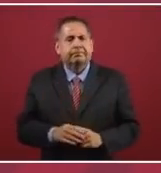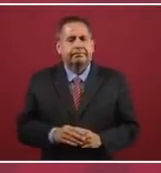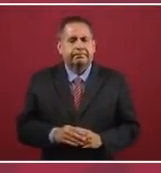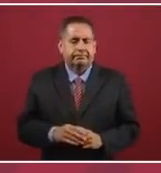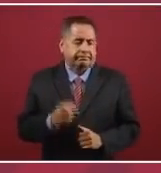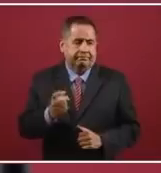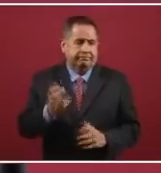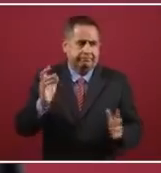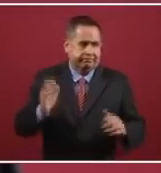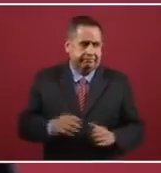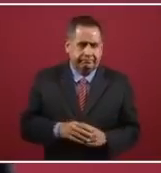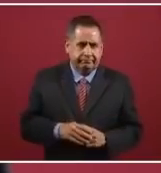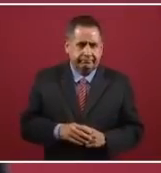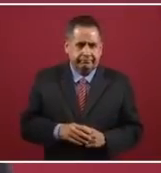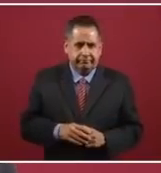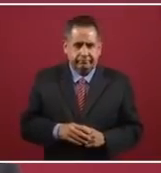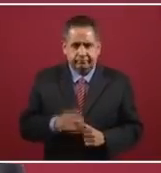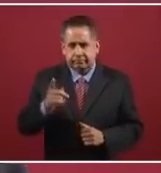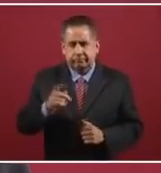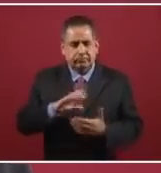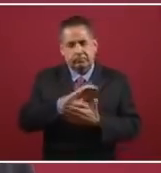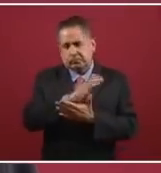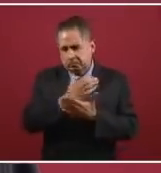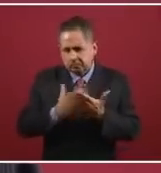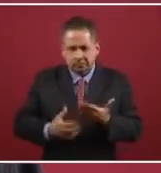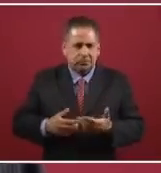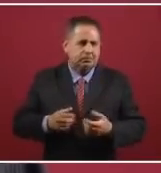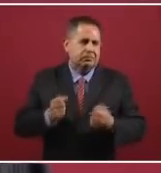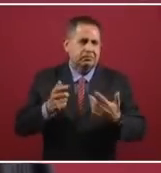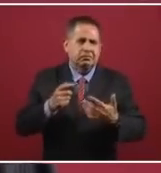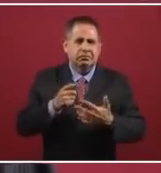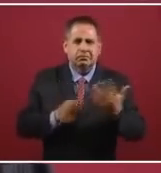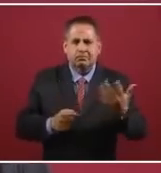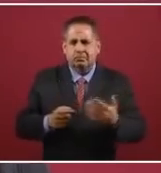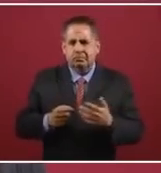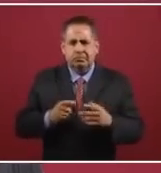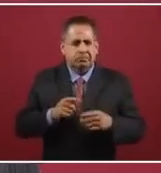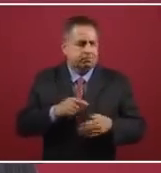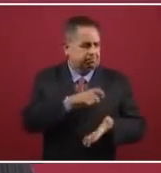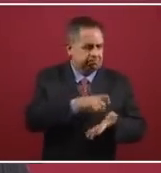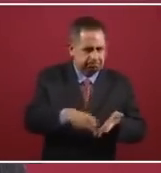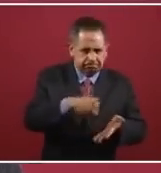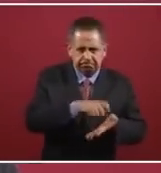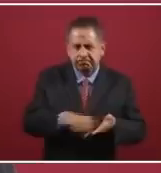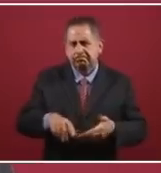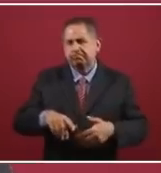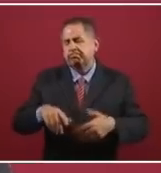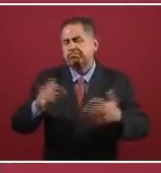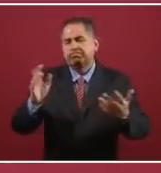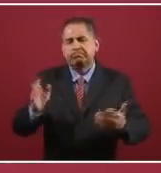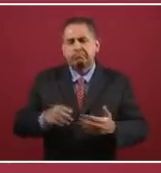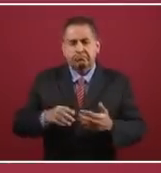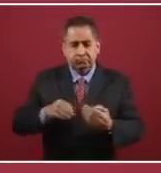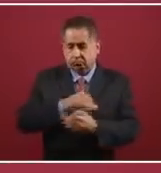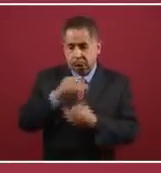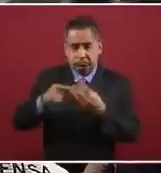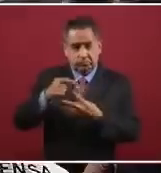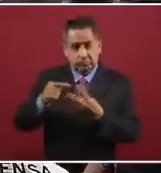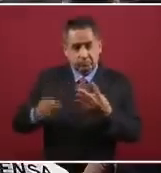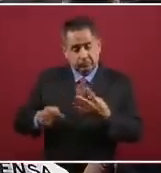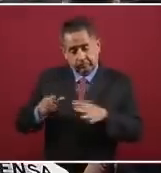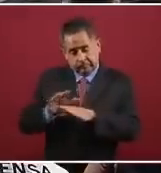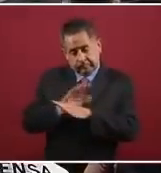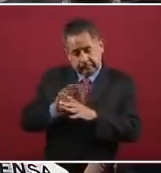pues los contratos, las compras, todo esto que se está